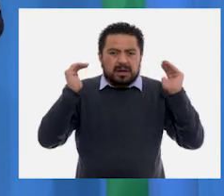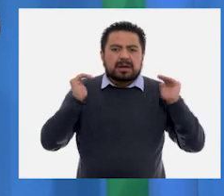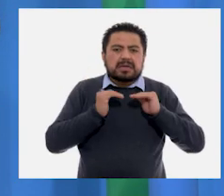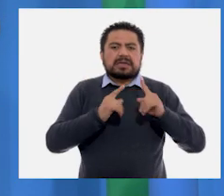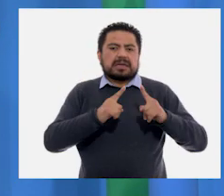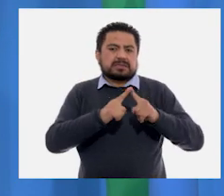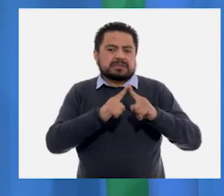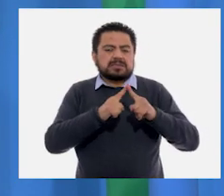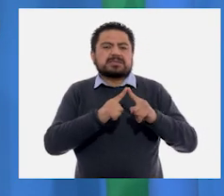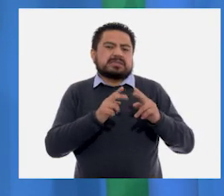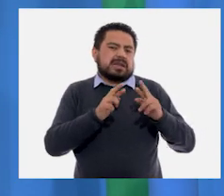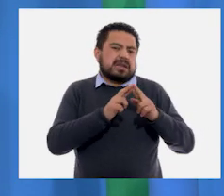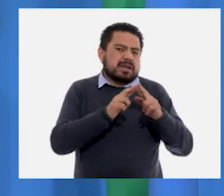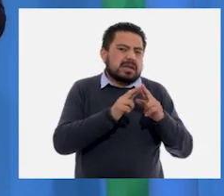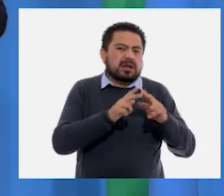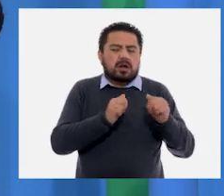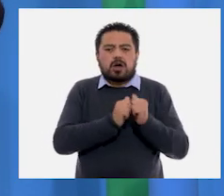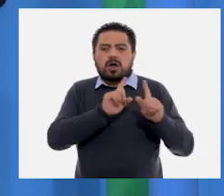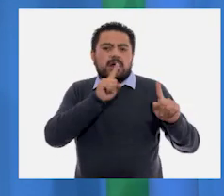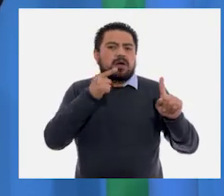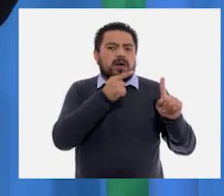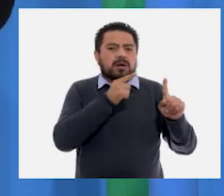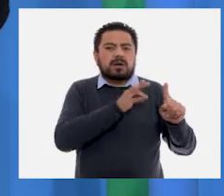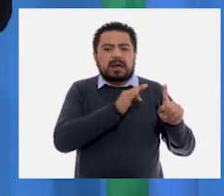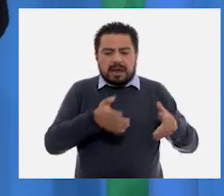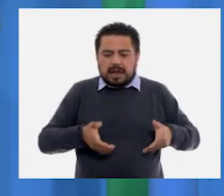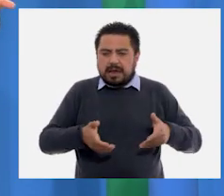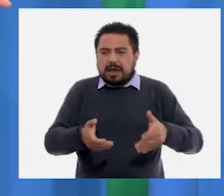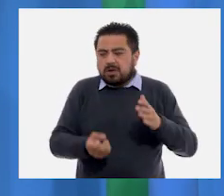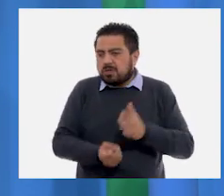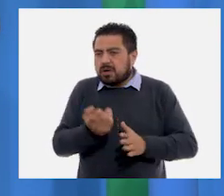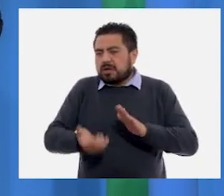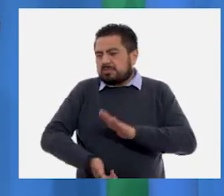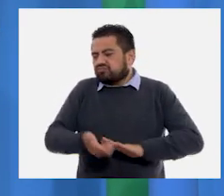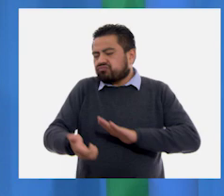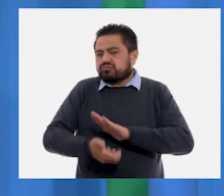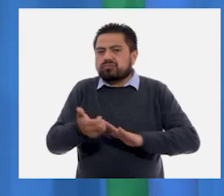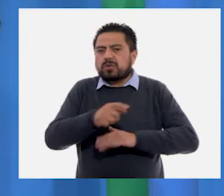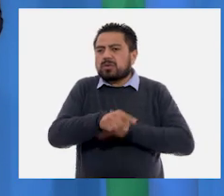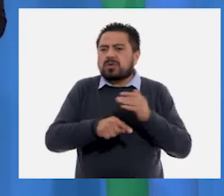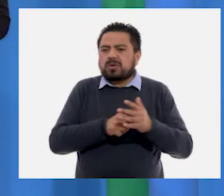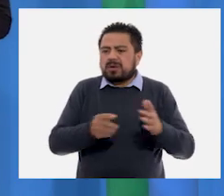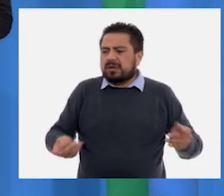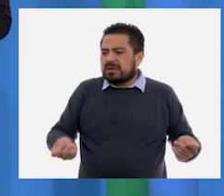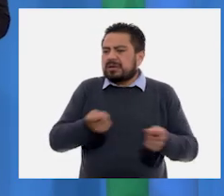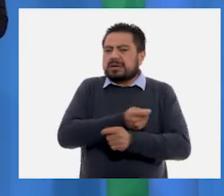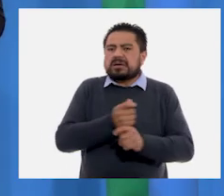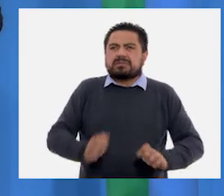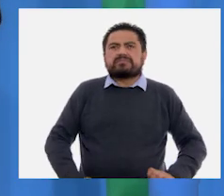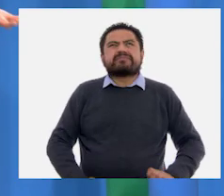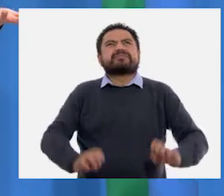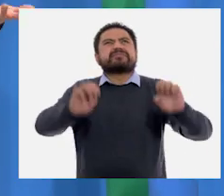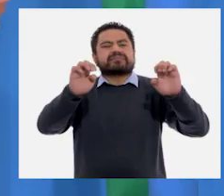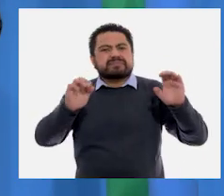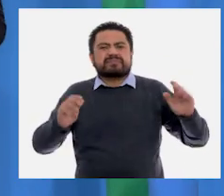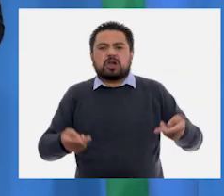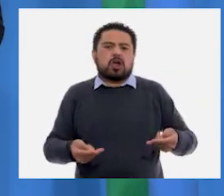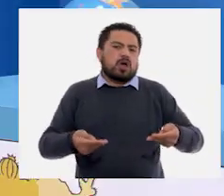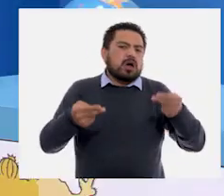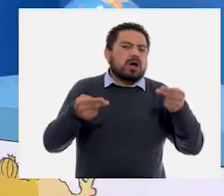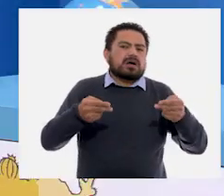y monumentos religiosos con el objetivo de abrir calles nuevas y en su lugar construir nuevos edificios residenciales y